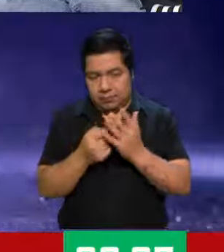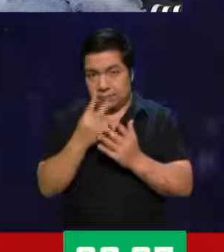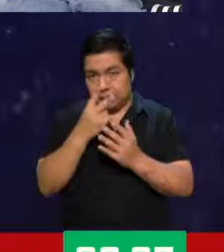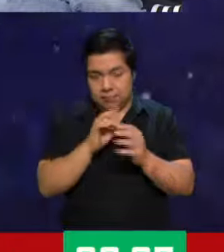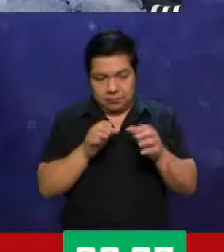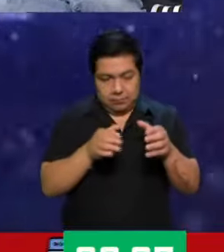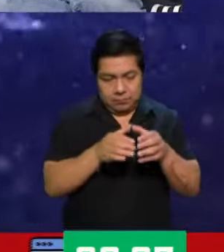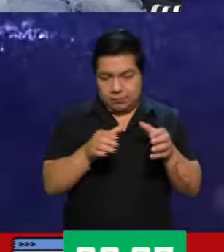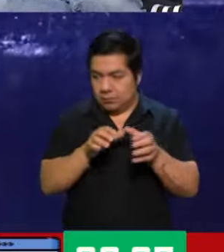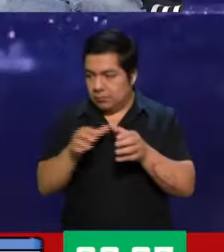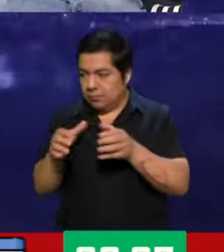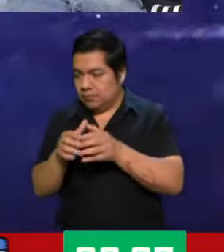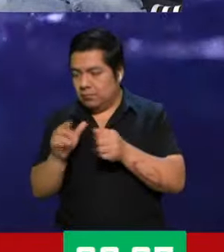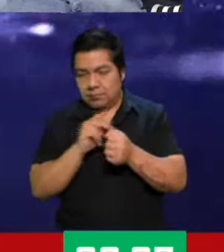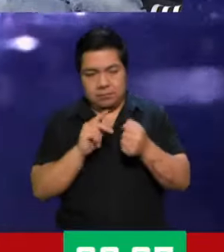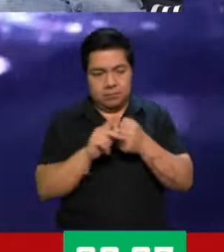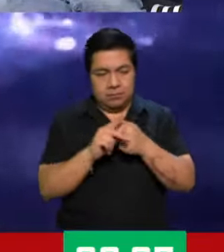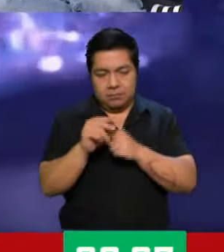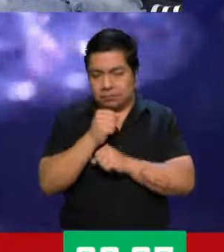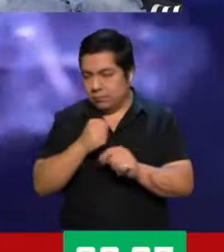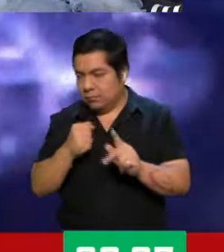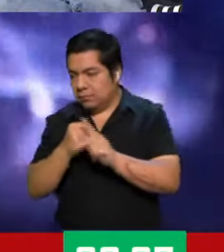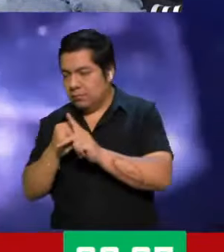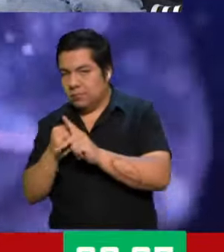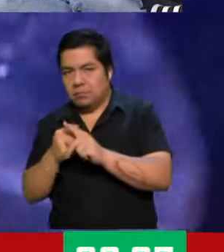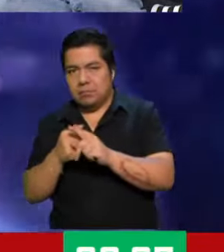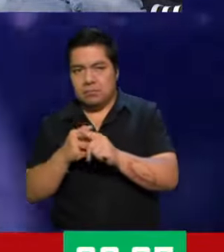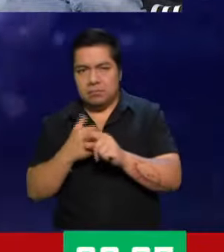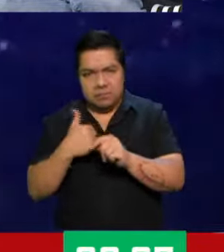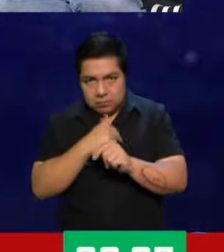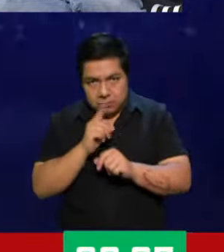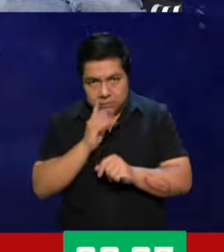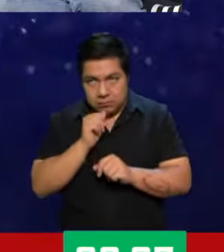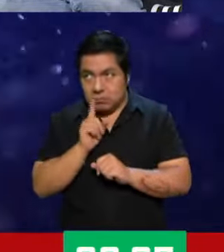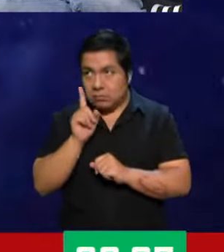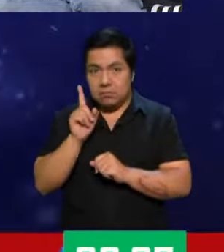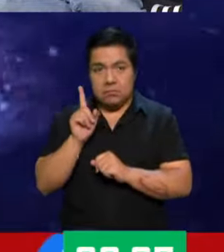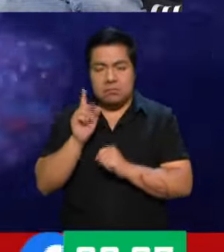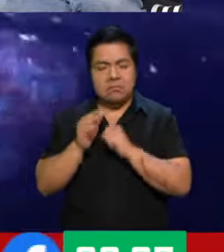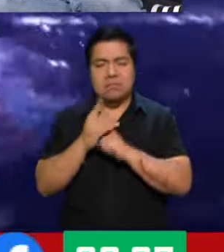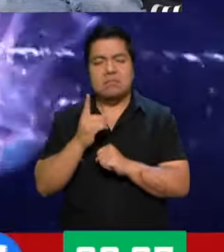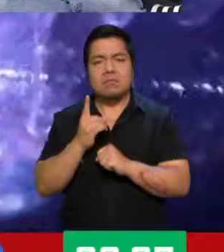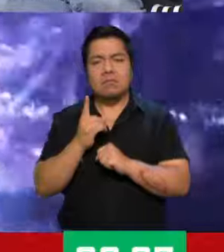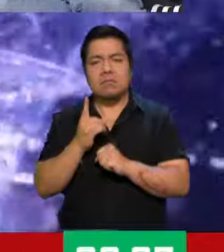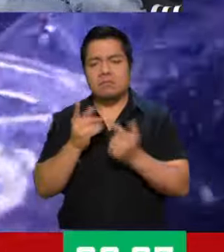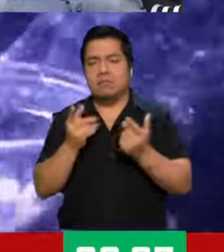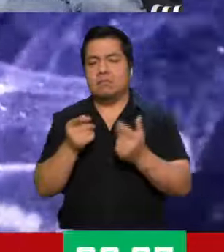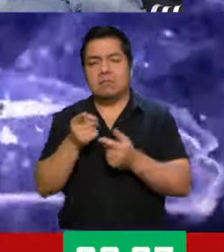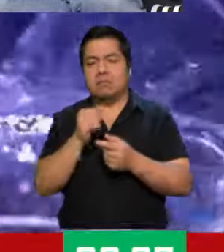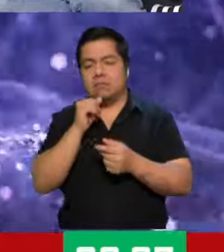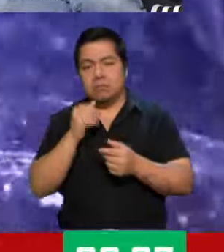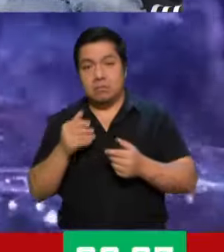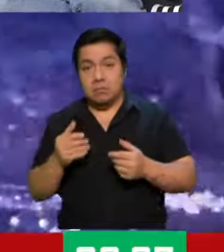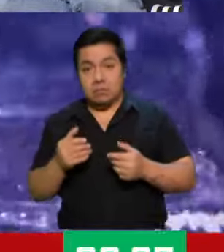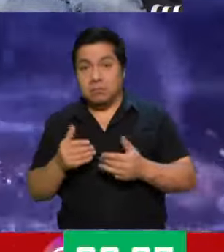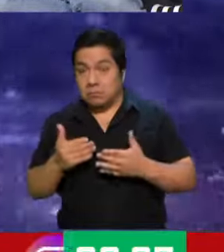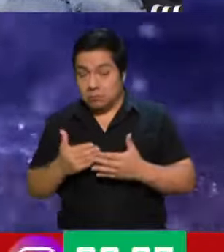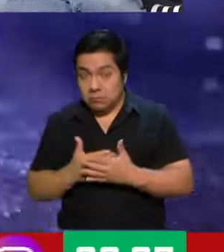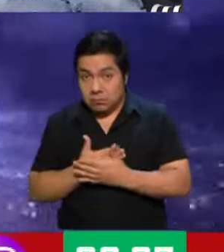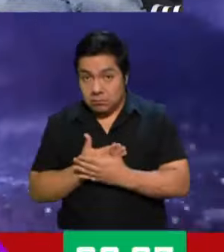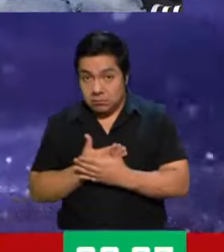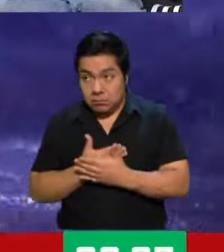países y ustedes no van al espacio. Son para nosotros. ¿Pero por qué nosotros no vamos a ir al espacio? Porque ustedes no nacieron para eso. Ah, hay que nacer. Es